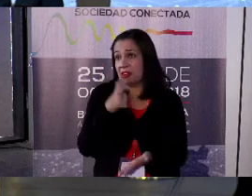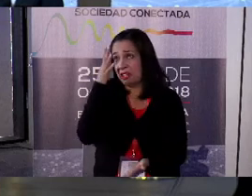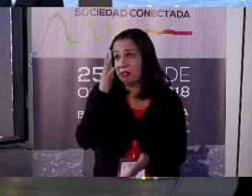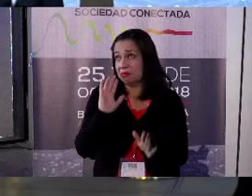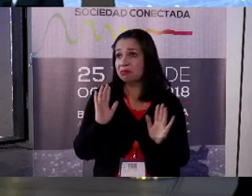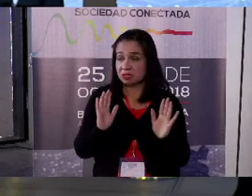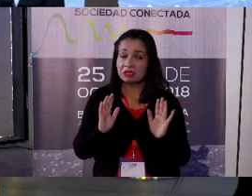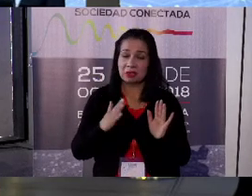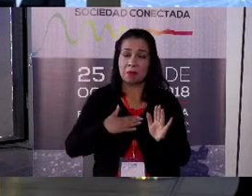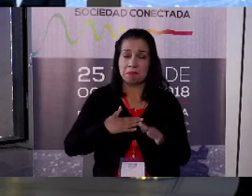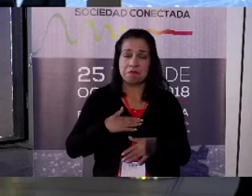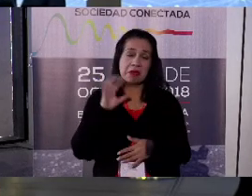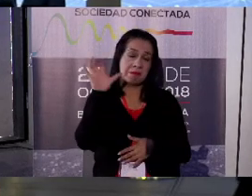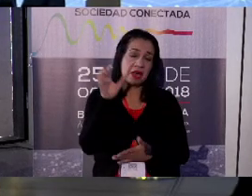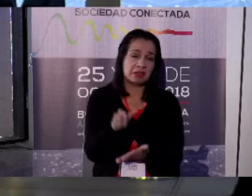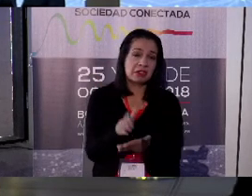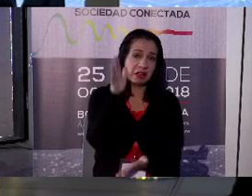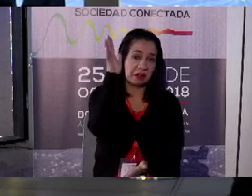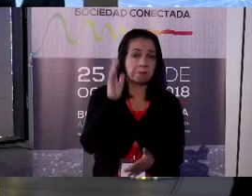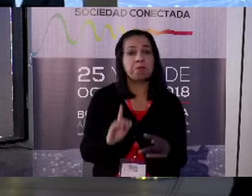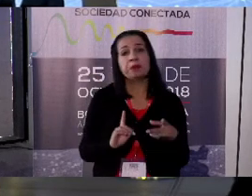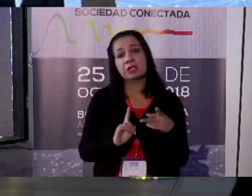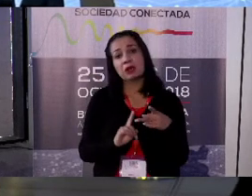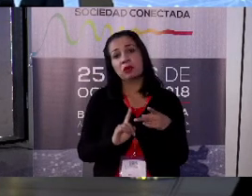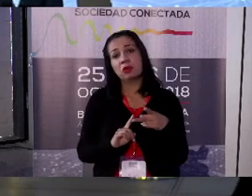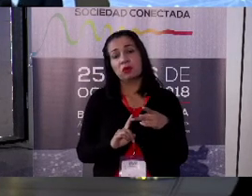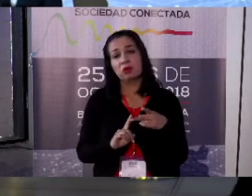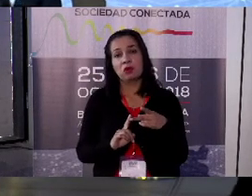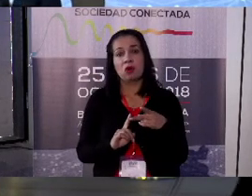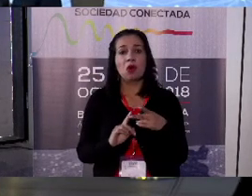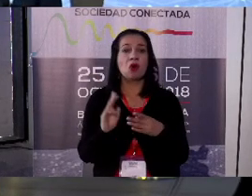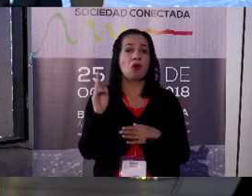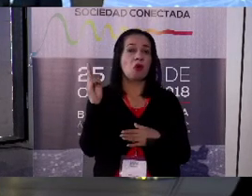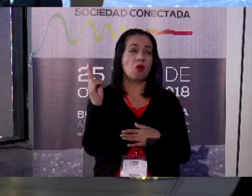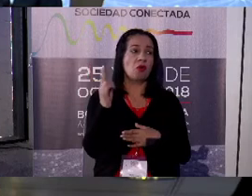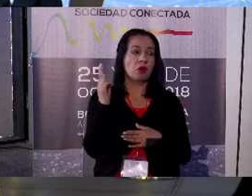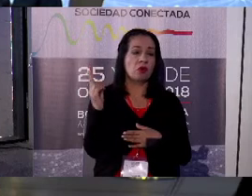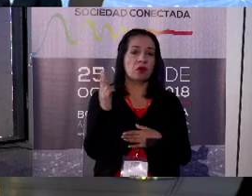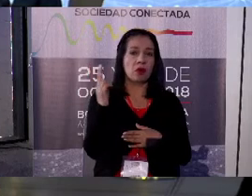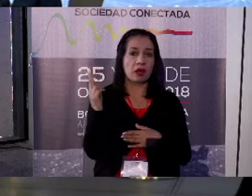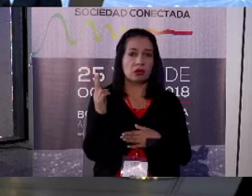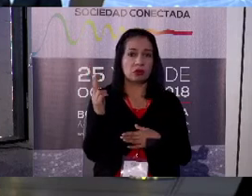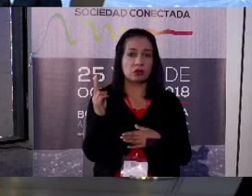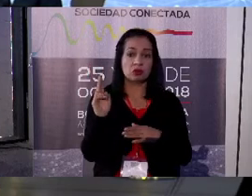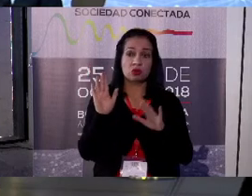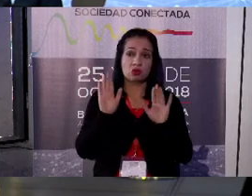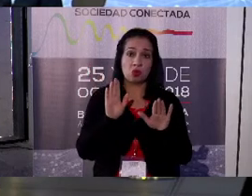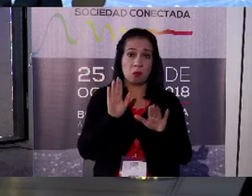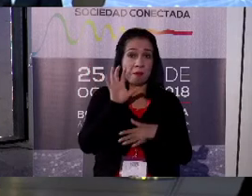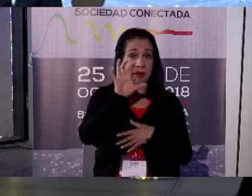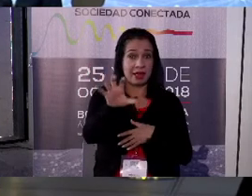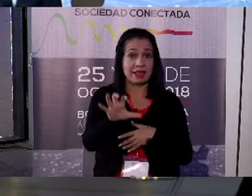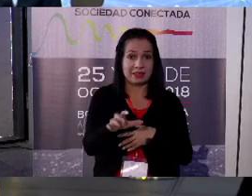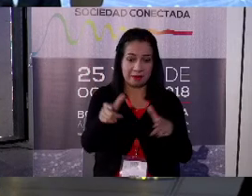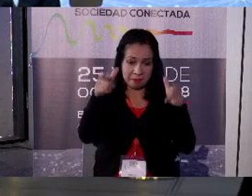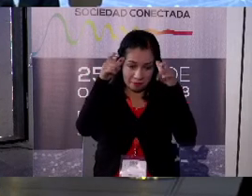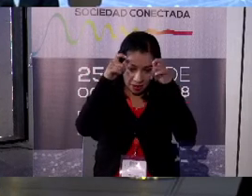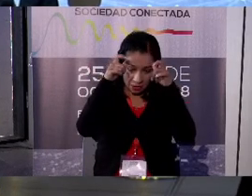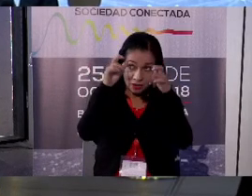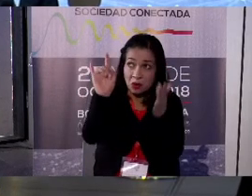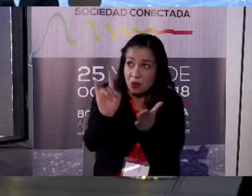país segundo Uruguay es uno de los países de las vacas conectadas Sí sí somos